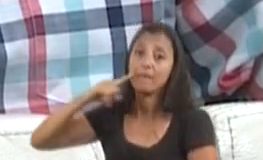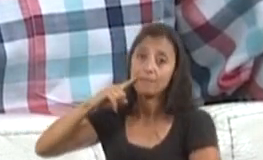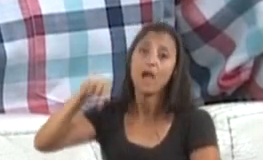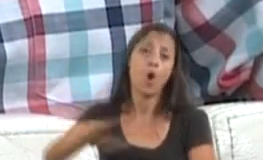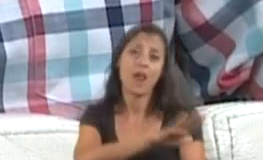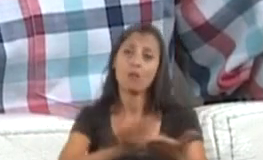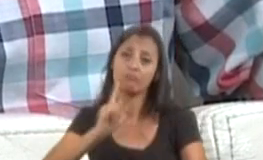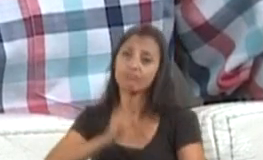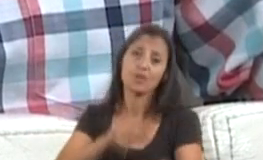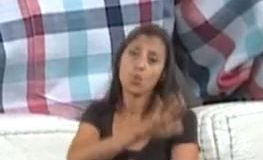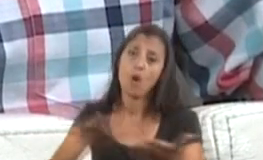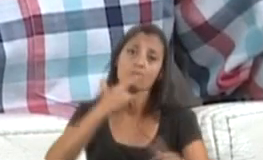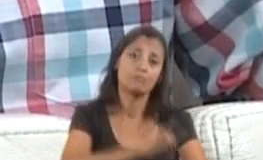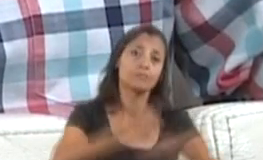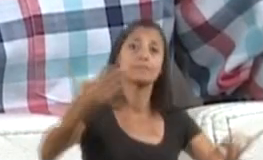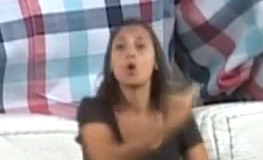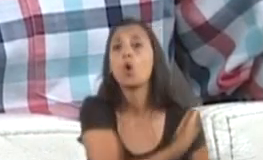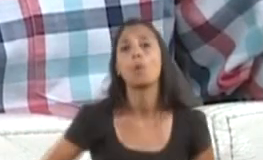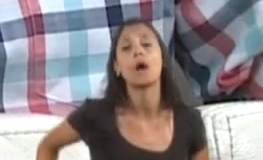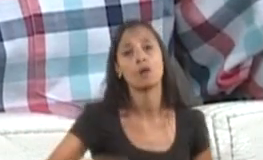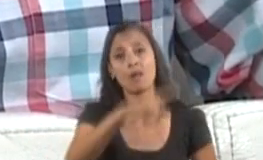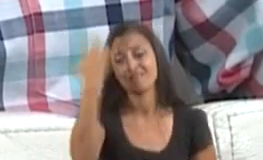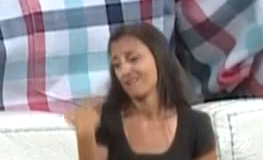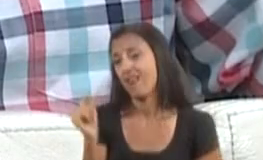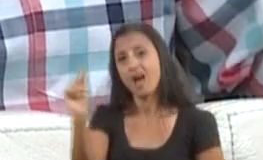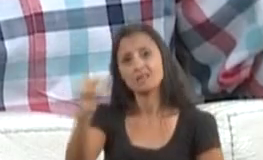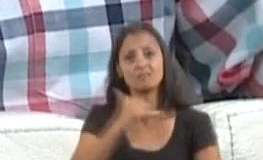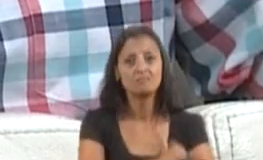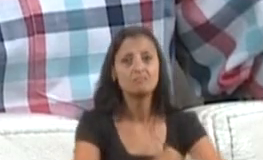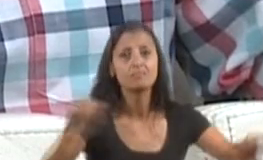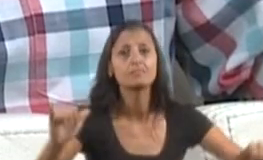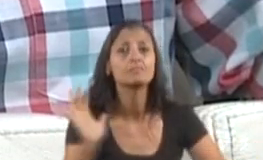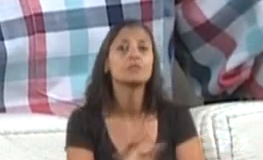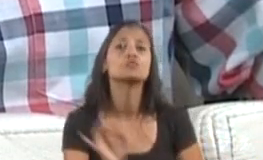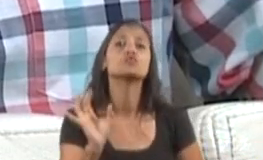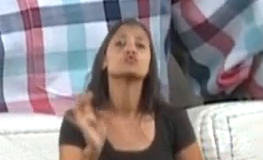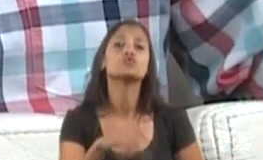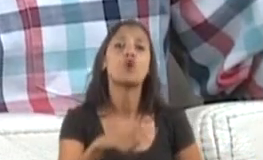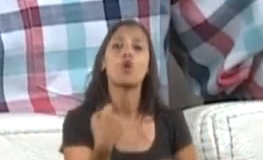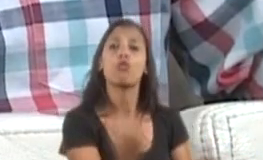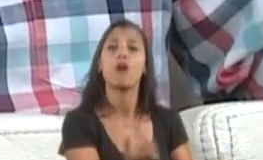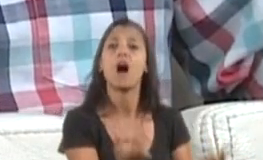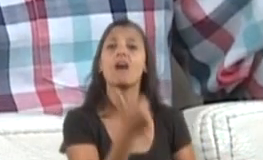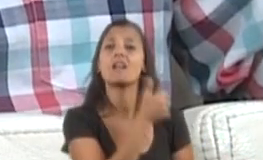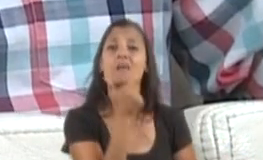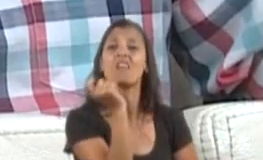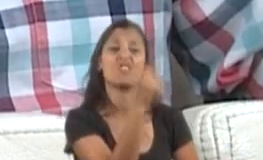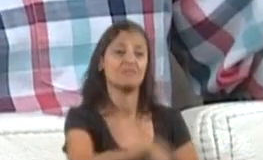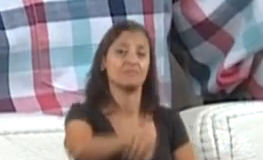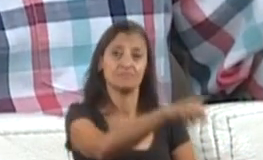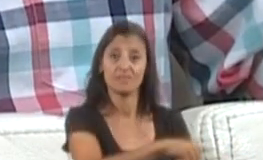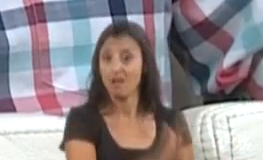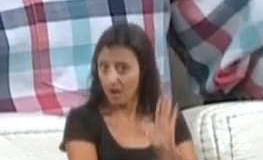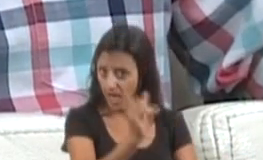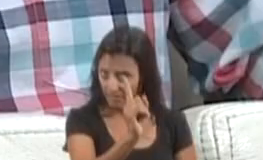nuevo decreto, el Gobierno Nacional acaba de notificar que solamente recibirán los medicamentos en